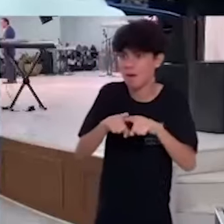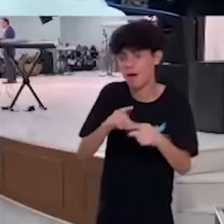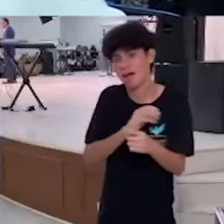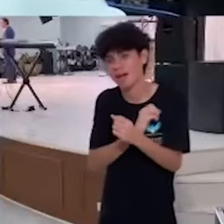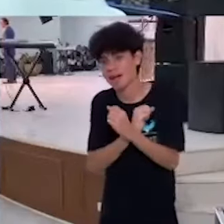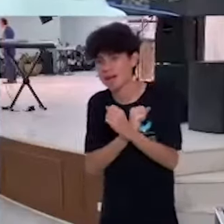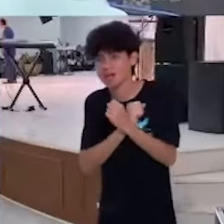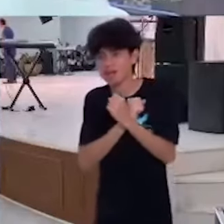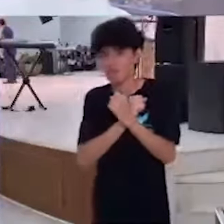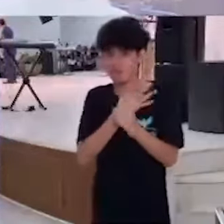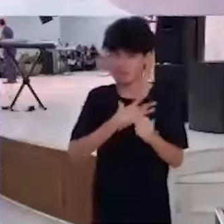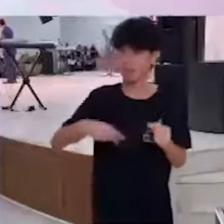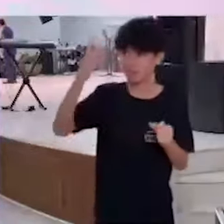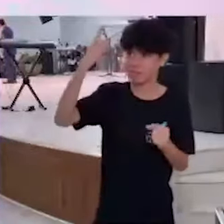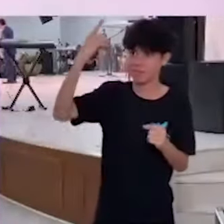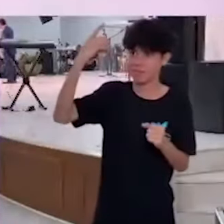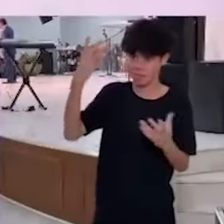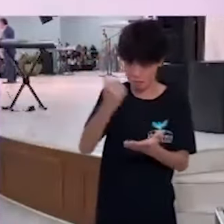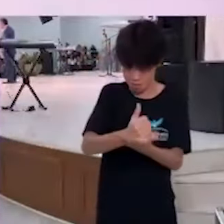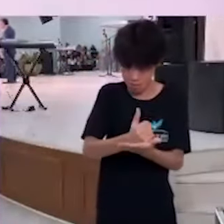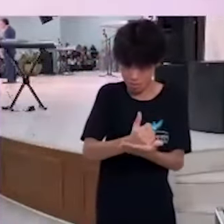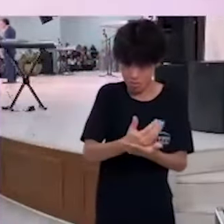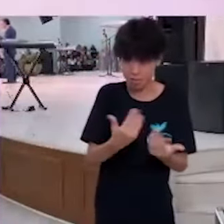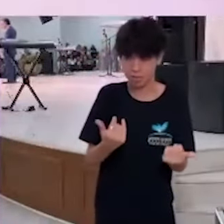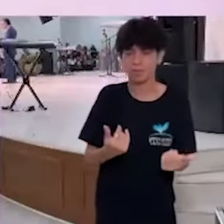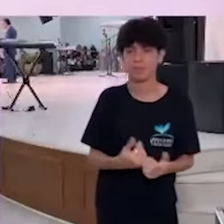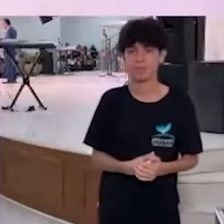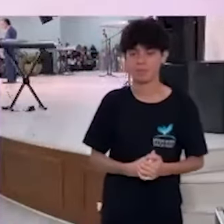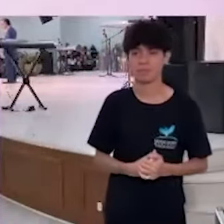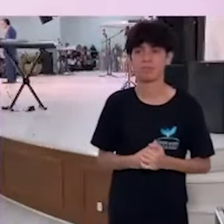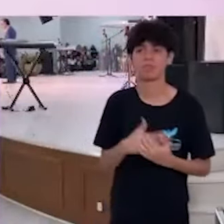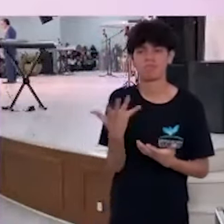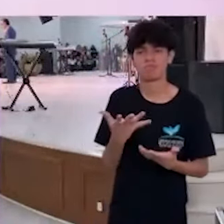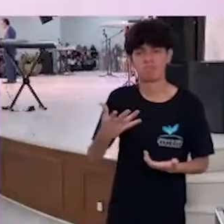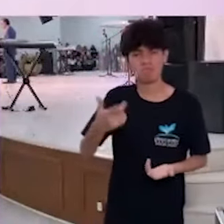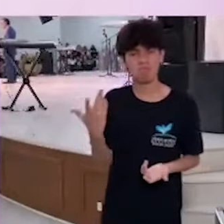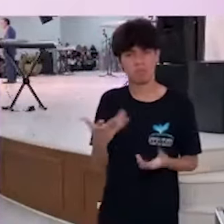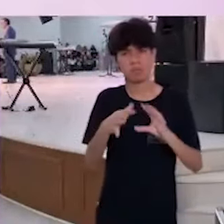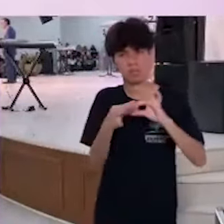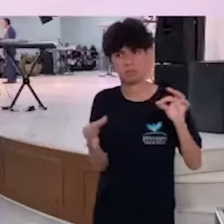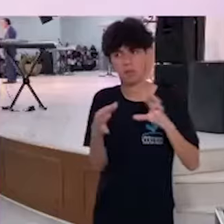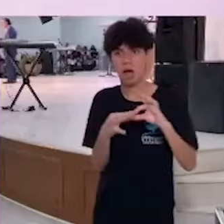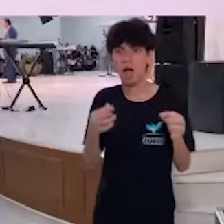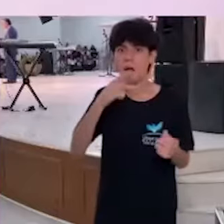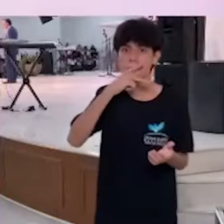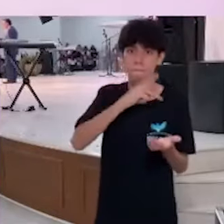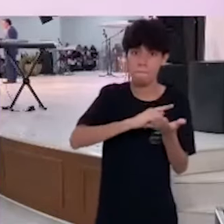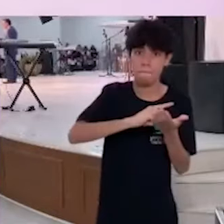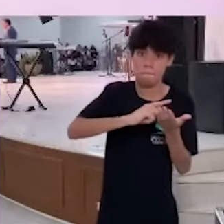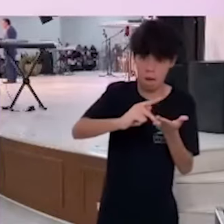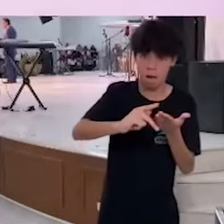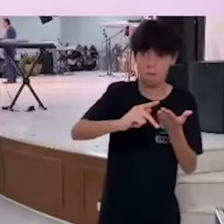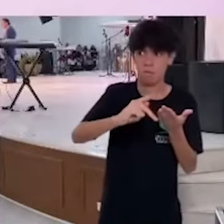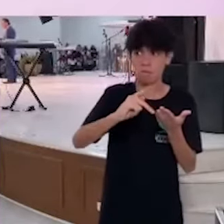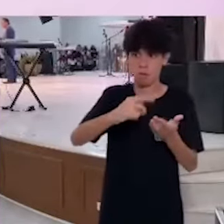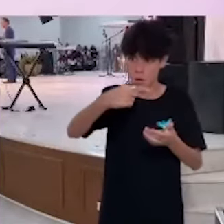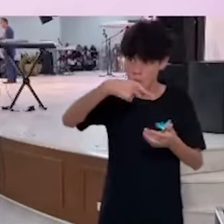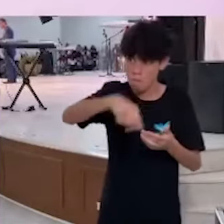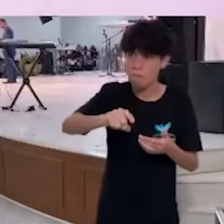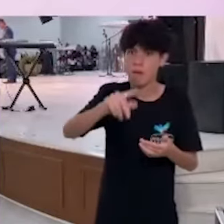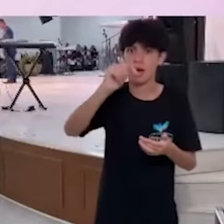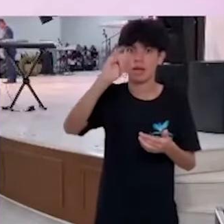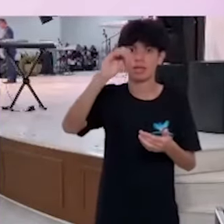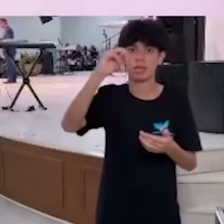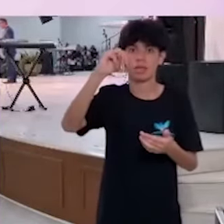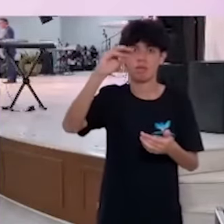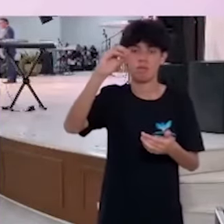como hijas de Dios. ¿Amén, hermanos? ¿Sí? Vamos a escuchar lo que Pablo le ordenó a Timoteo sobre cómo debía tratar a las mujeres